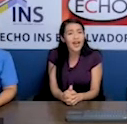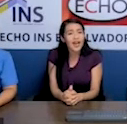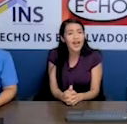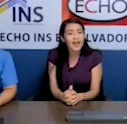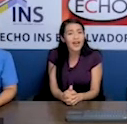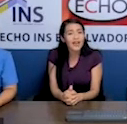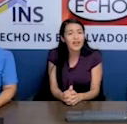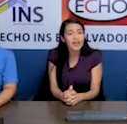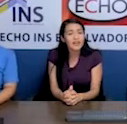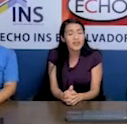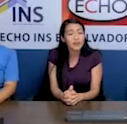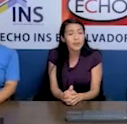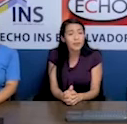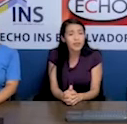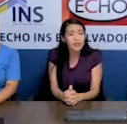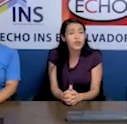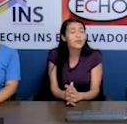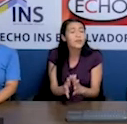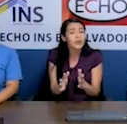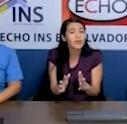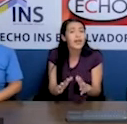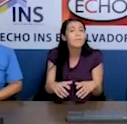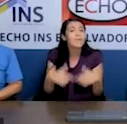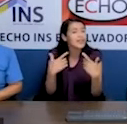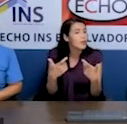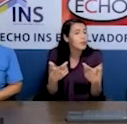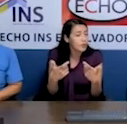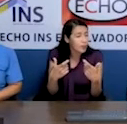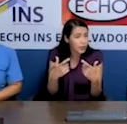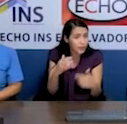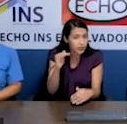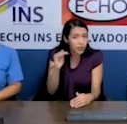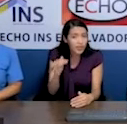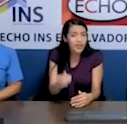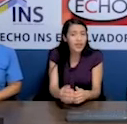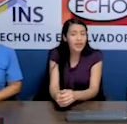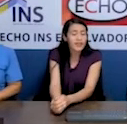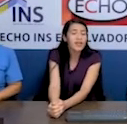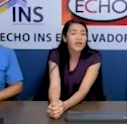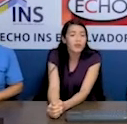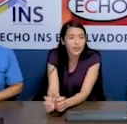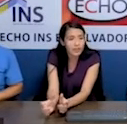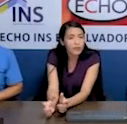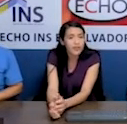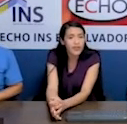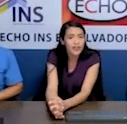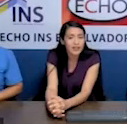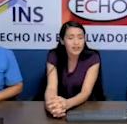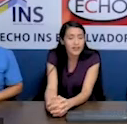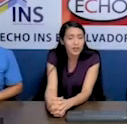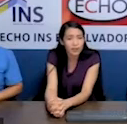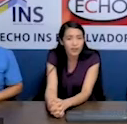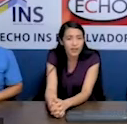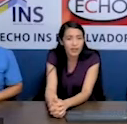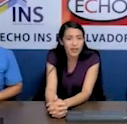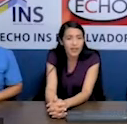30 a 50% involucran más de un compromiso de la columna, de un nivel a